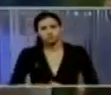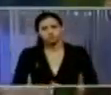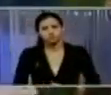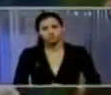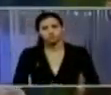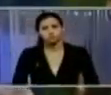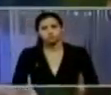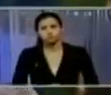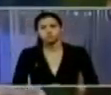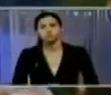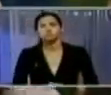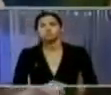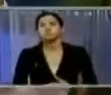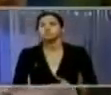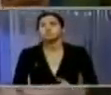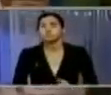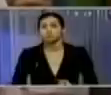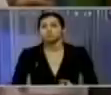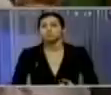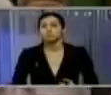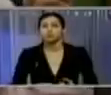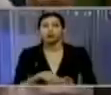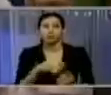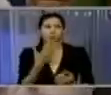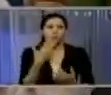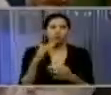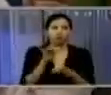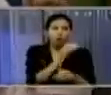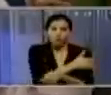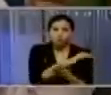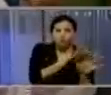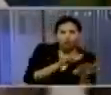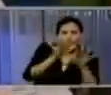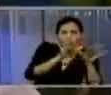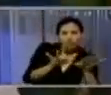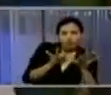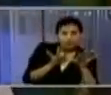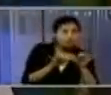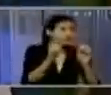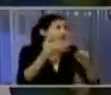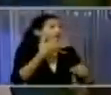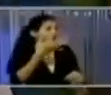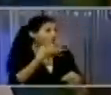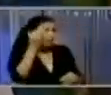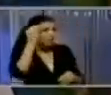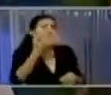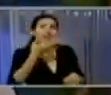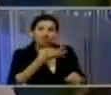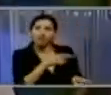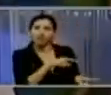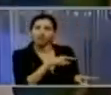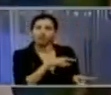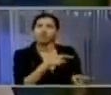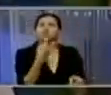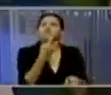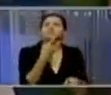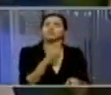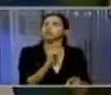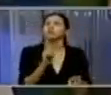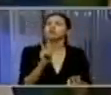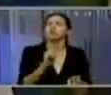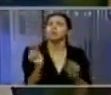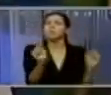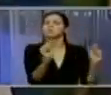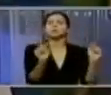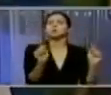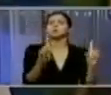muy dados a caer en los engaños y las mentiras y manipulaciones de ellos. Ellos han dicho, no vamos a